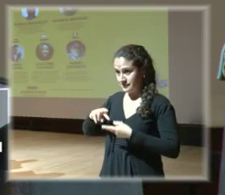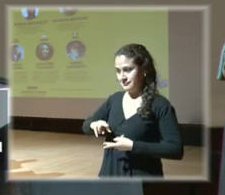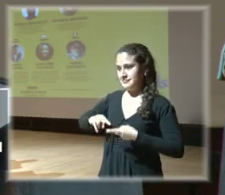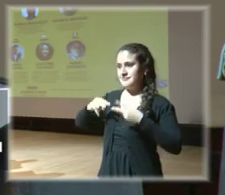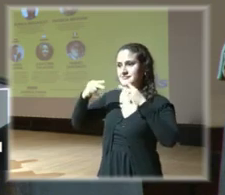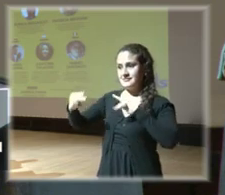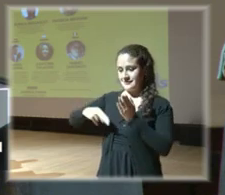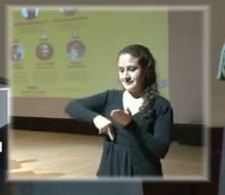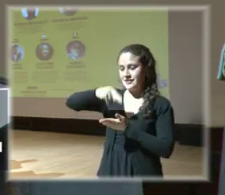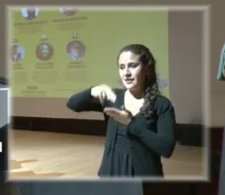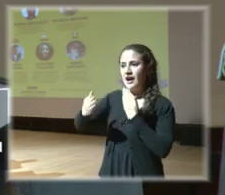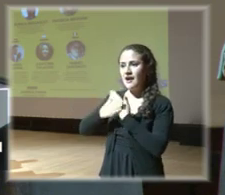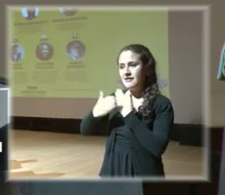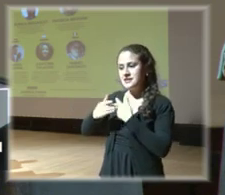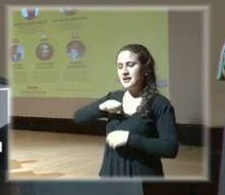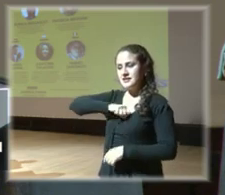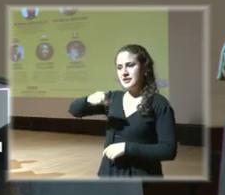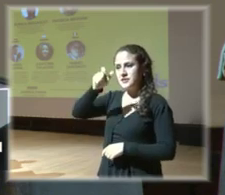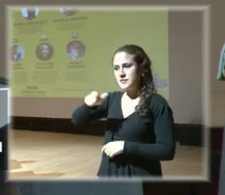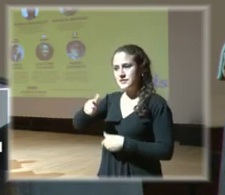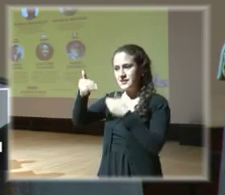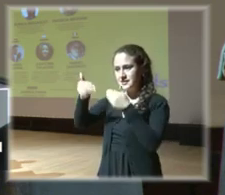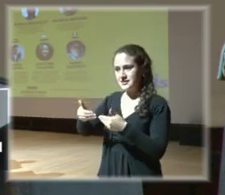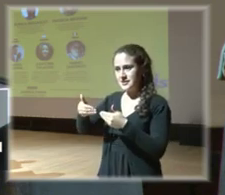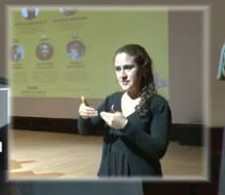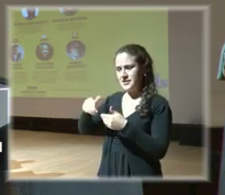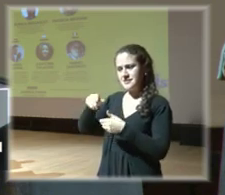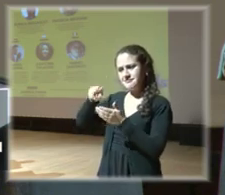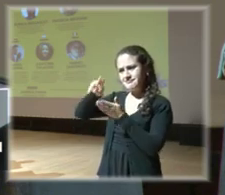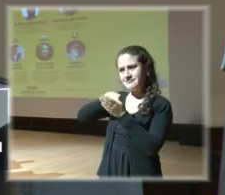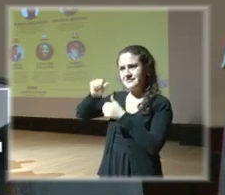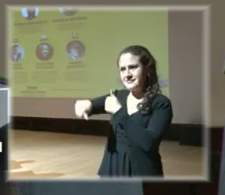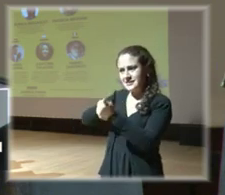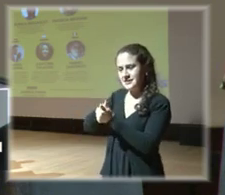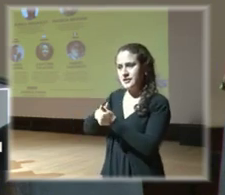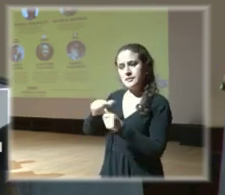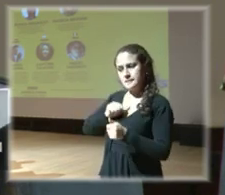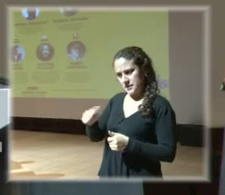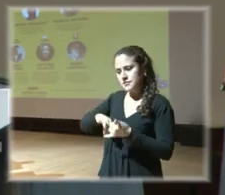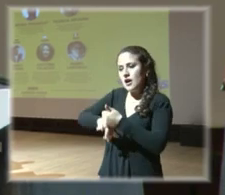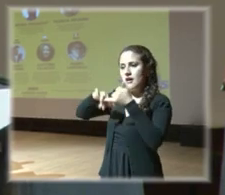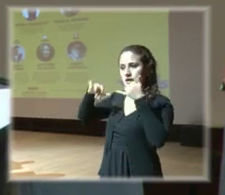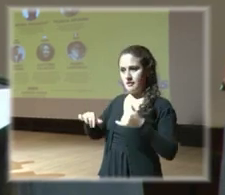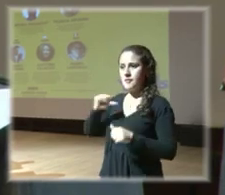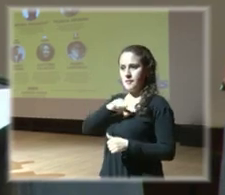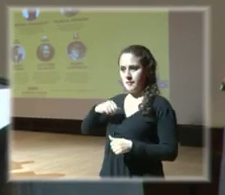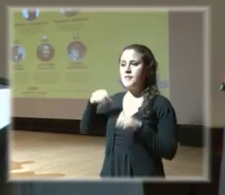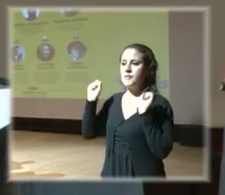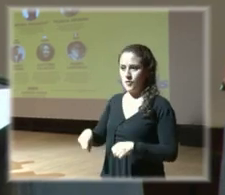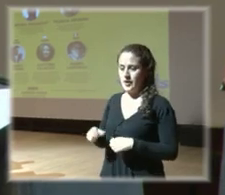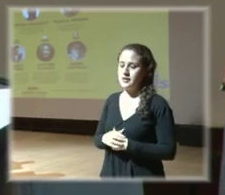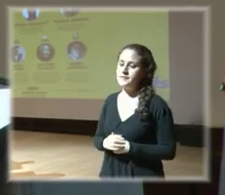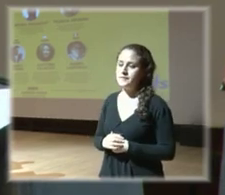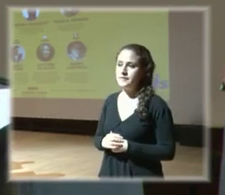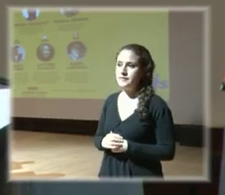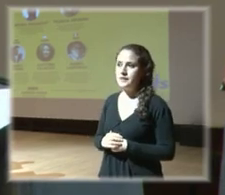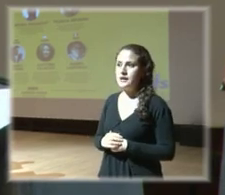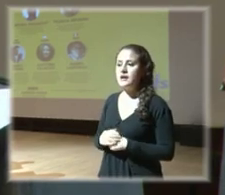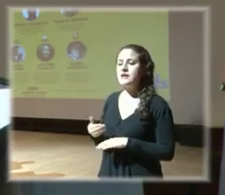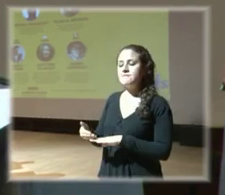apostando la Convención sobre los Derechos de las Personas con Discapacidad, que plantea esta idea de autonomía. Pero antes de entrar a eso, entender